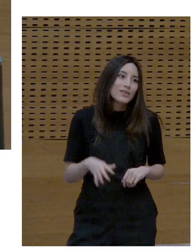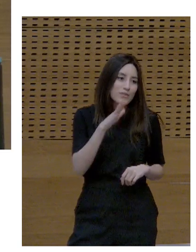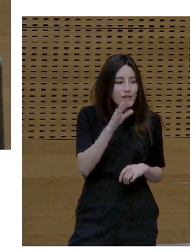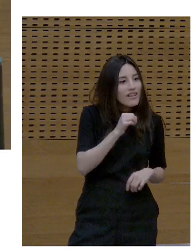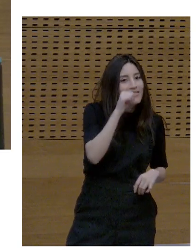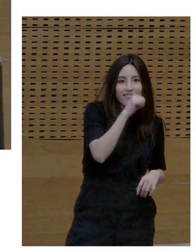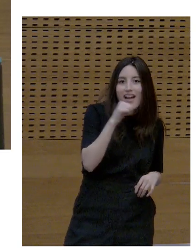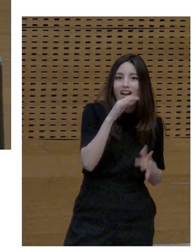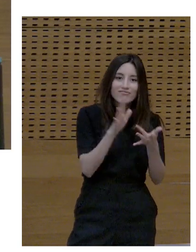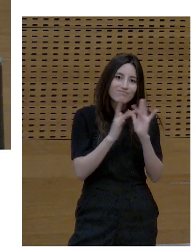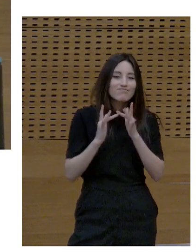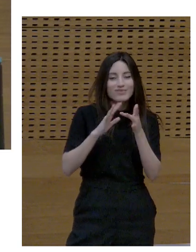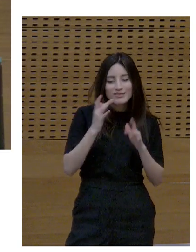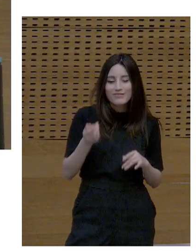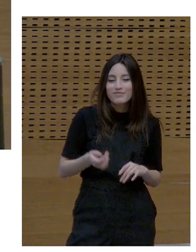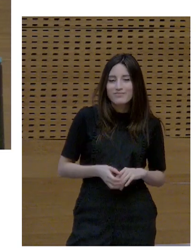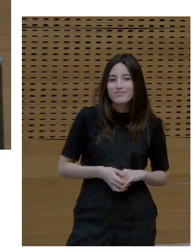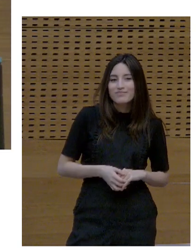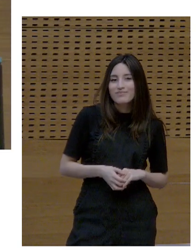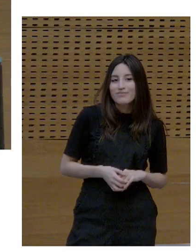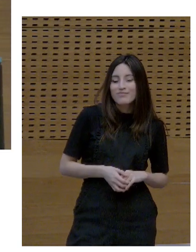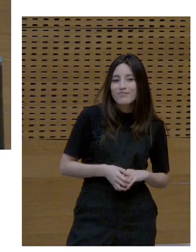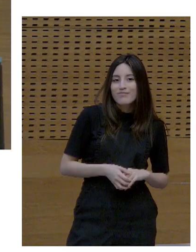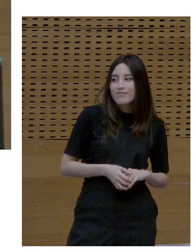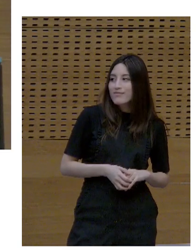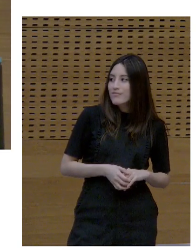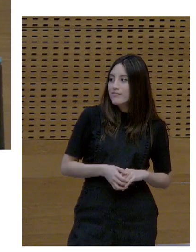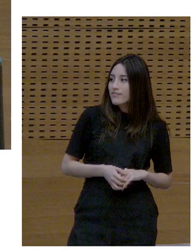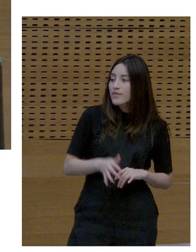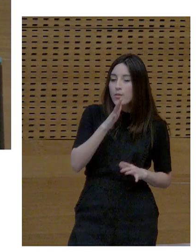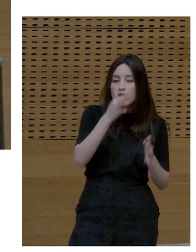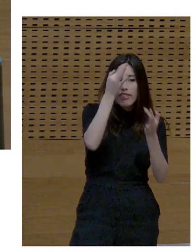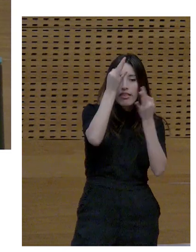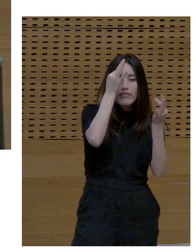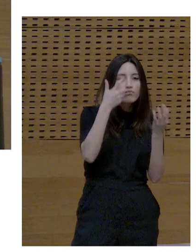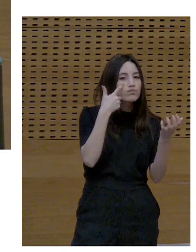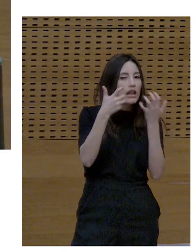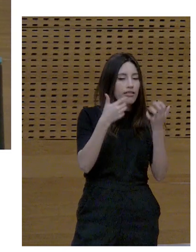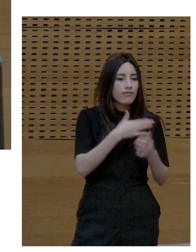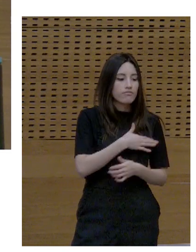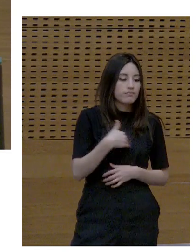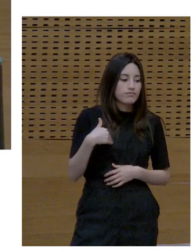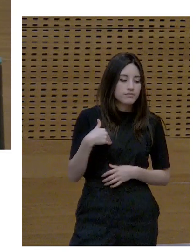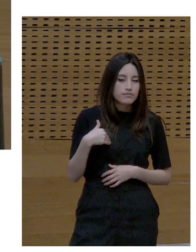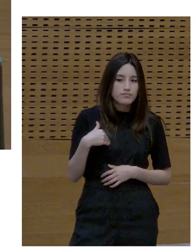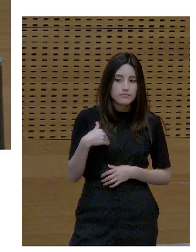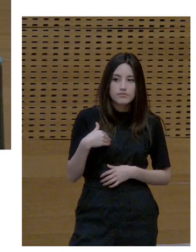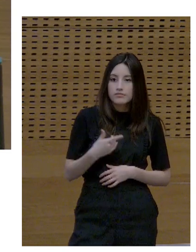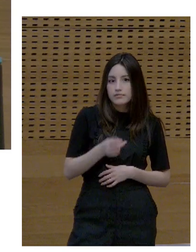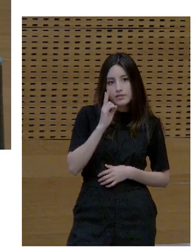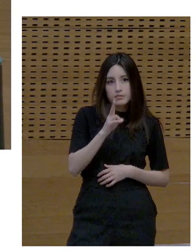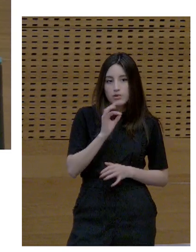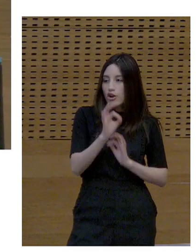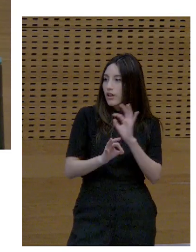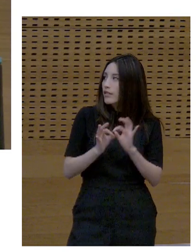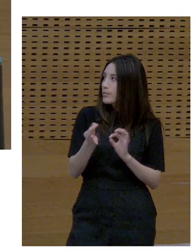de cómo te lo pasas y tal. Simplemente quería hacer estas puntualizaciones y decirte que, vamos, yo por lo menos, y creo que será una opinión generalizada, que nos ha encantado la